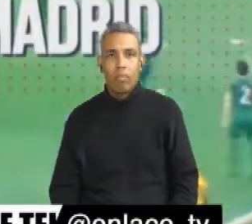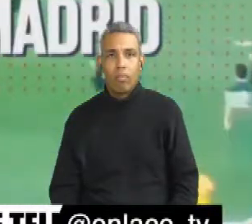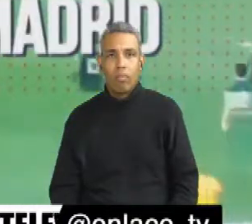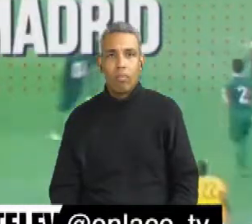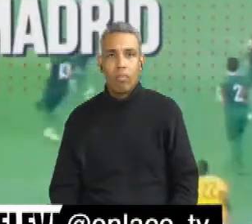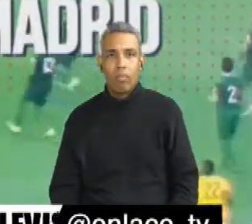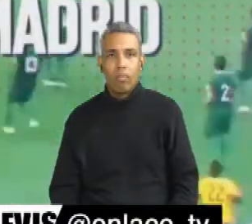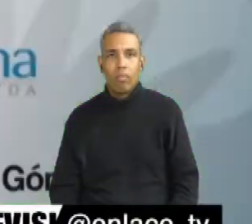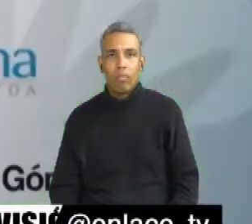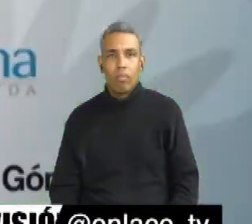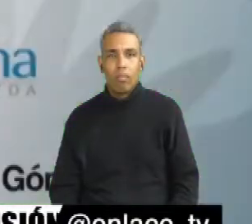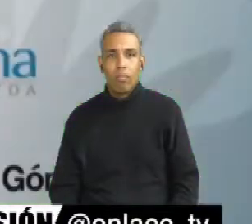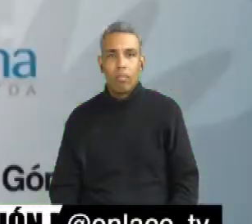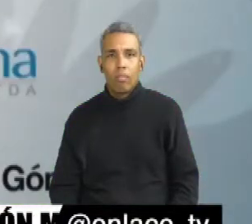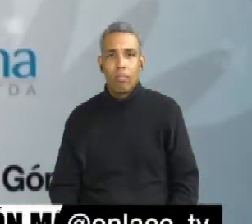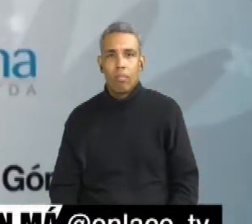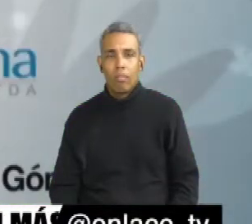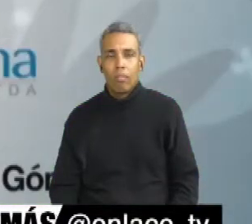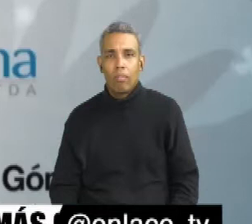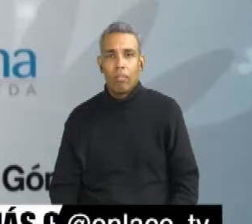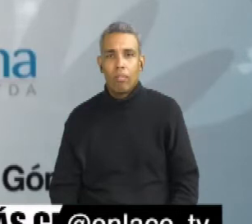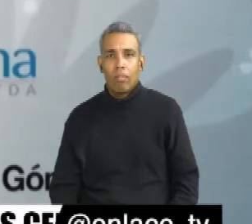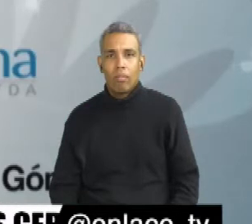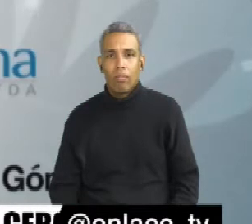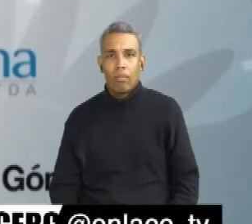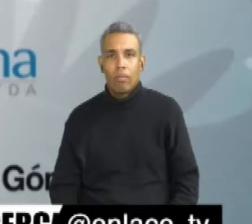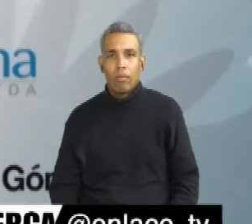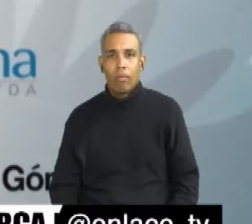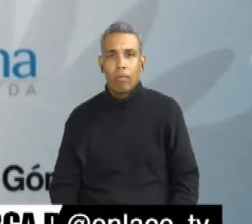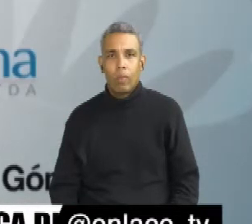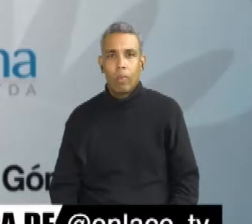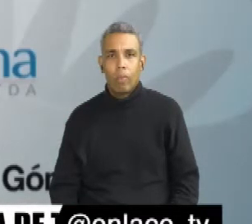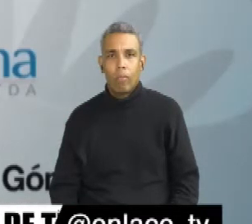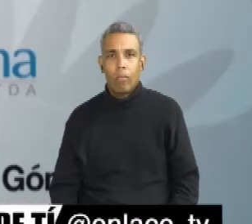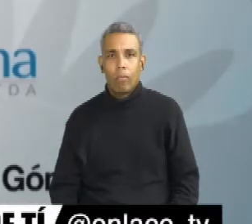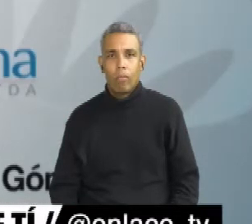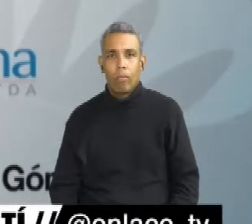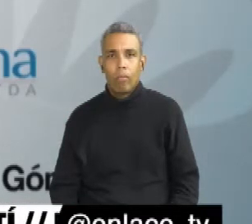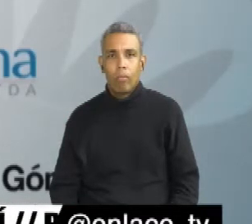Camerún en Madrid, con el patrocinio de...